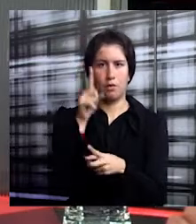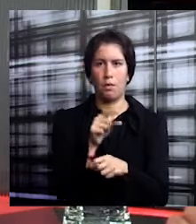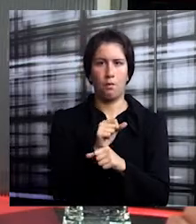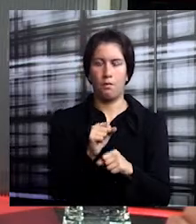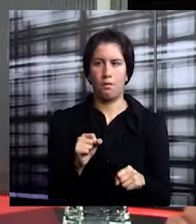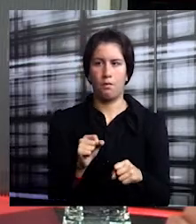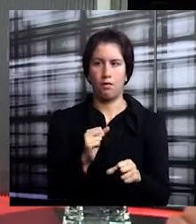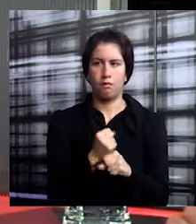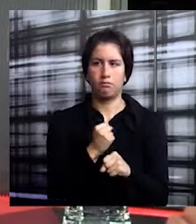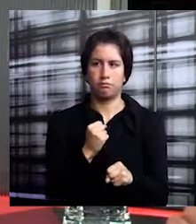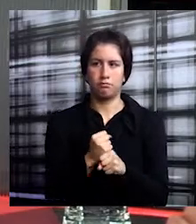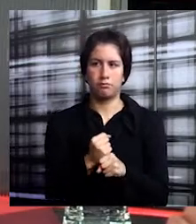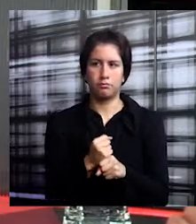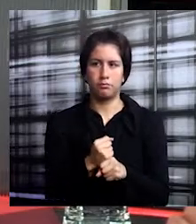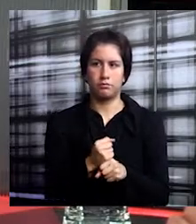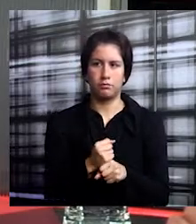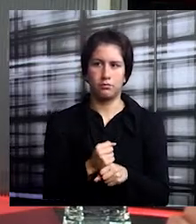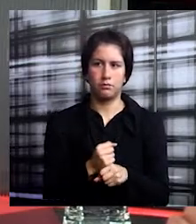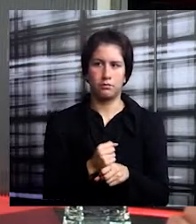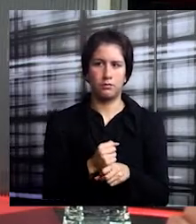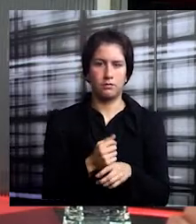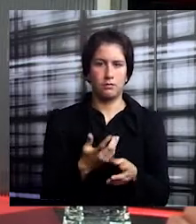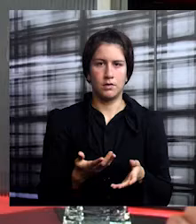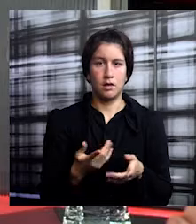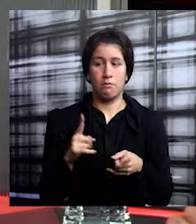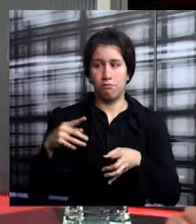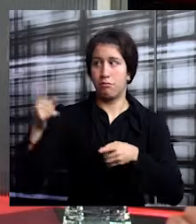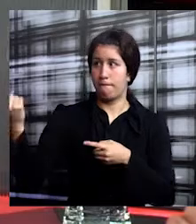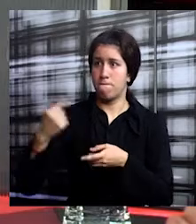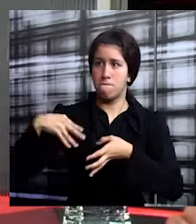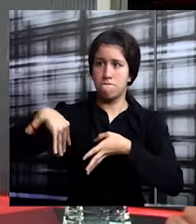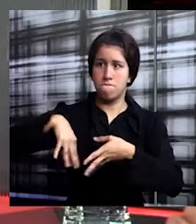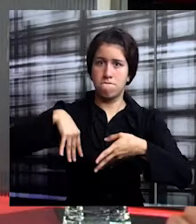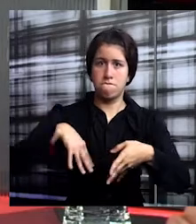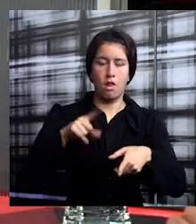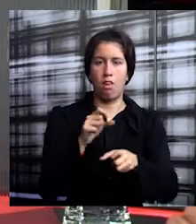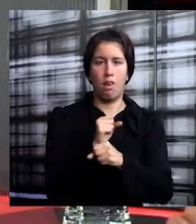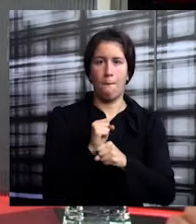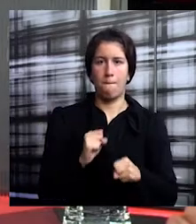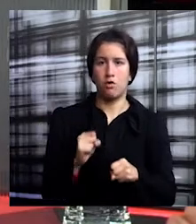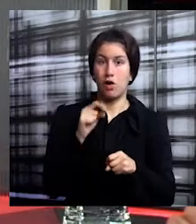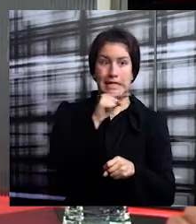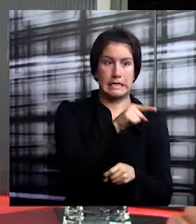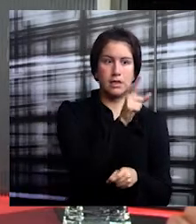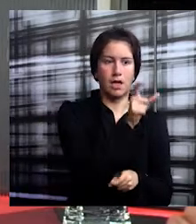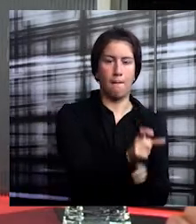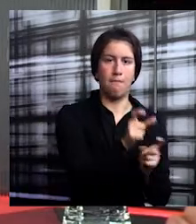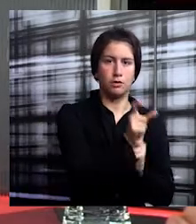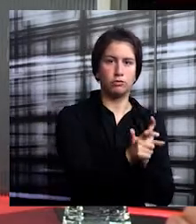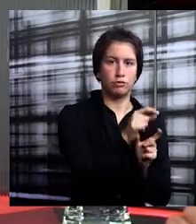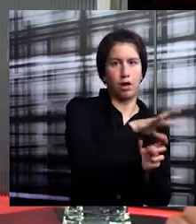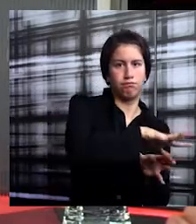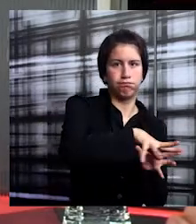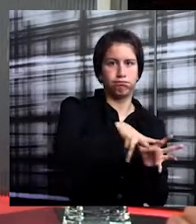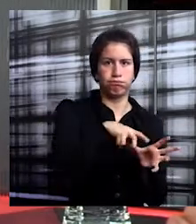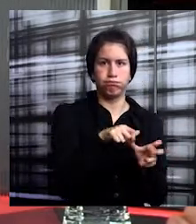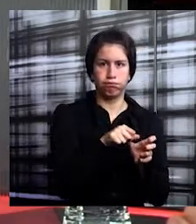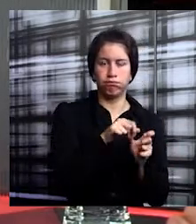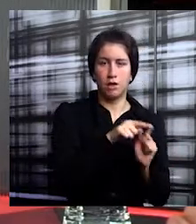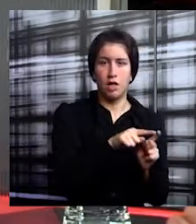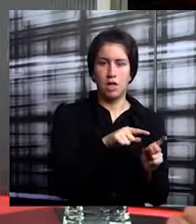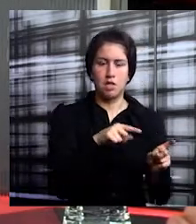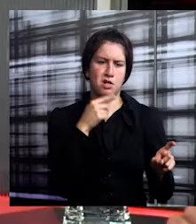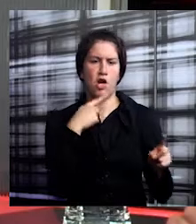protesta pacífica para robar y quemar. Si esa persona avanza contra el funcionario policial y él tiene la escopeta